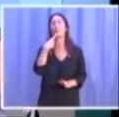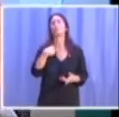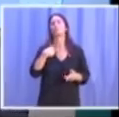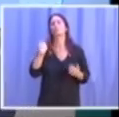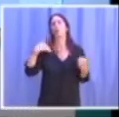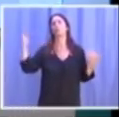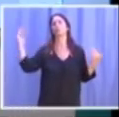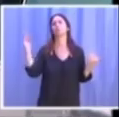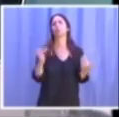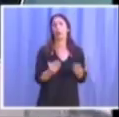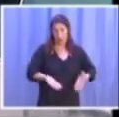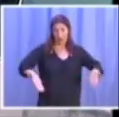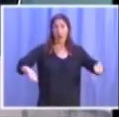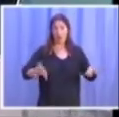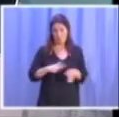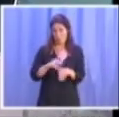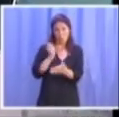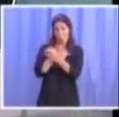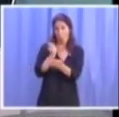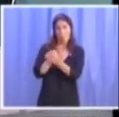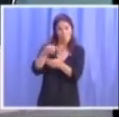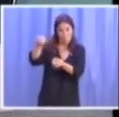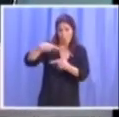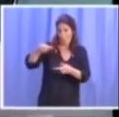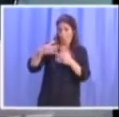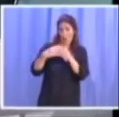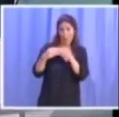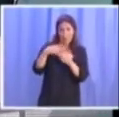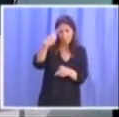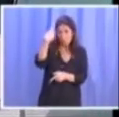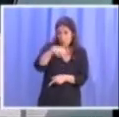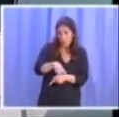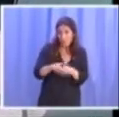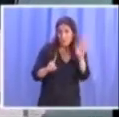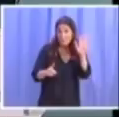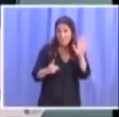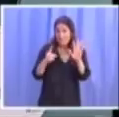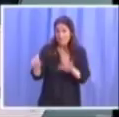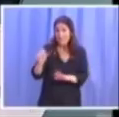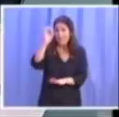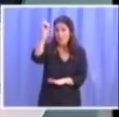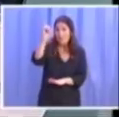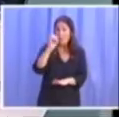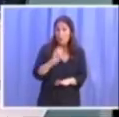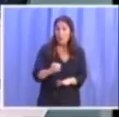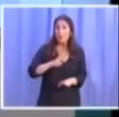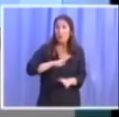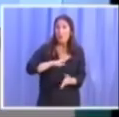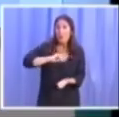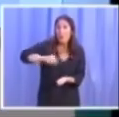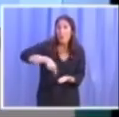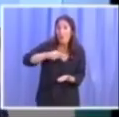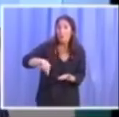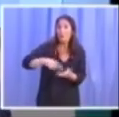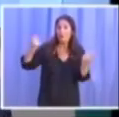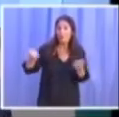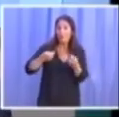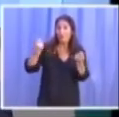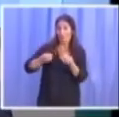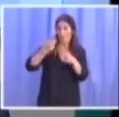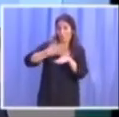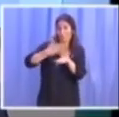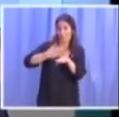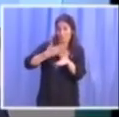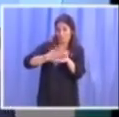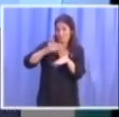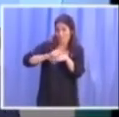claro, porque no le pagan a proveedores. ¿Saben ustedes que el 60% de los contratos que saca el ayuntamiento del señor Cuenca